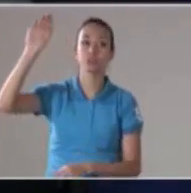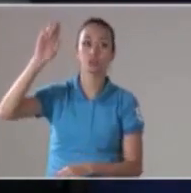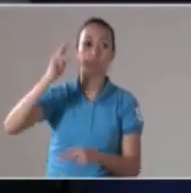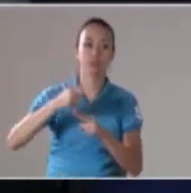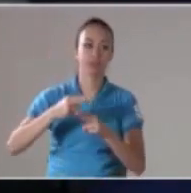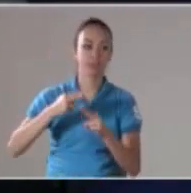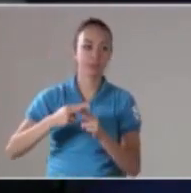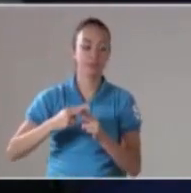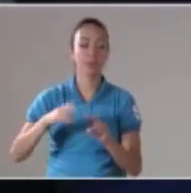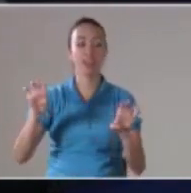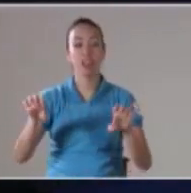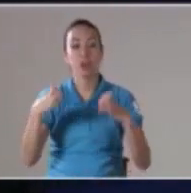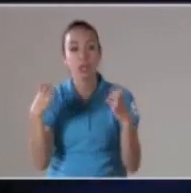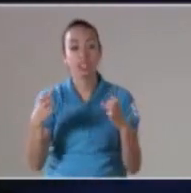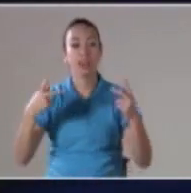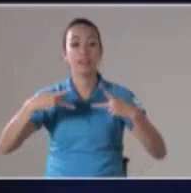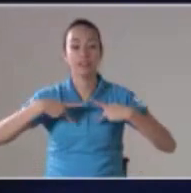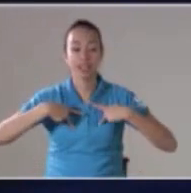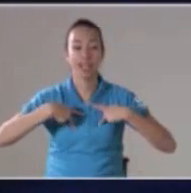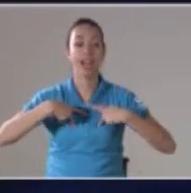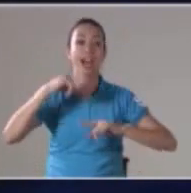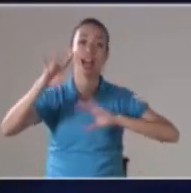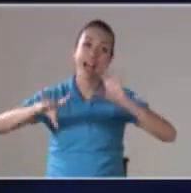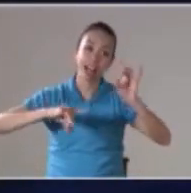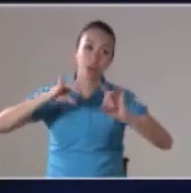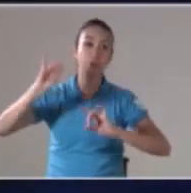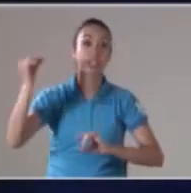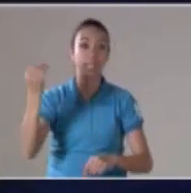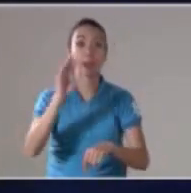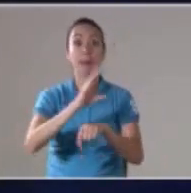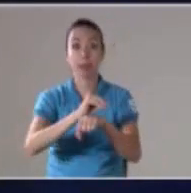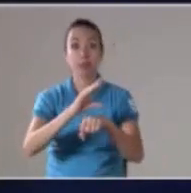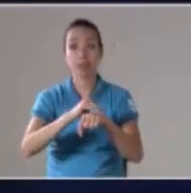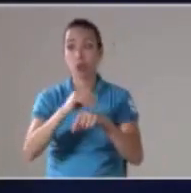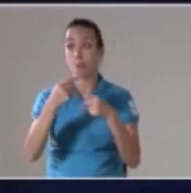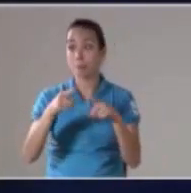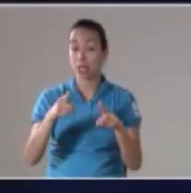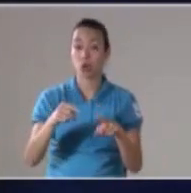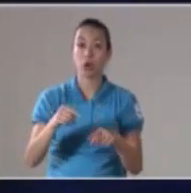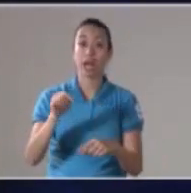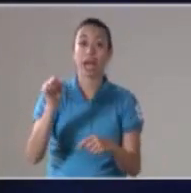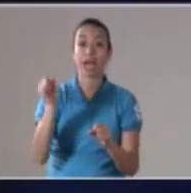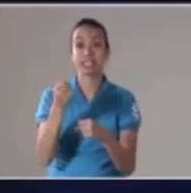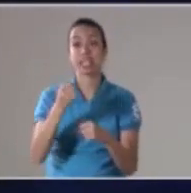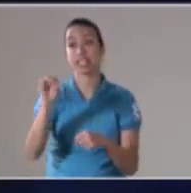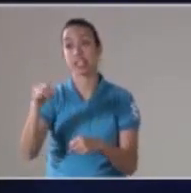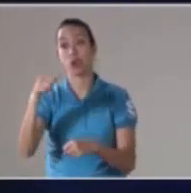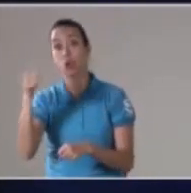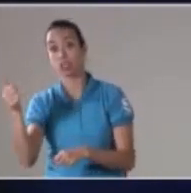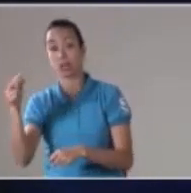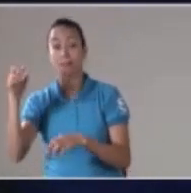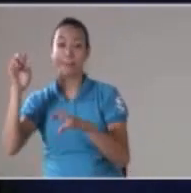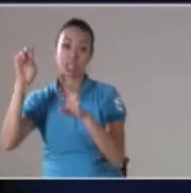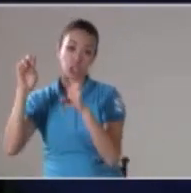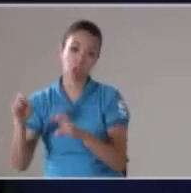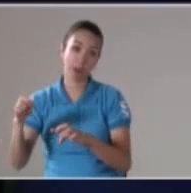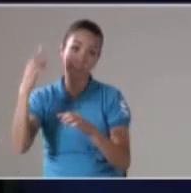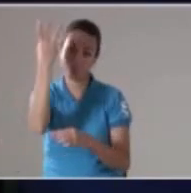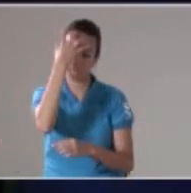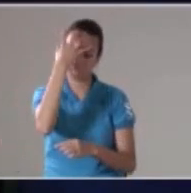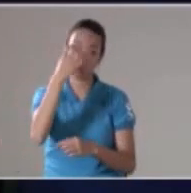O sea que había algo que él podía hacer, pero le iba a hacer tropezar al otro. Entonces dijo, no, entonces no. ¿Qué